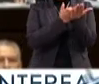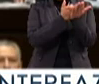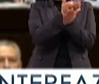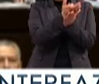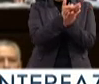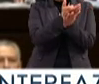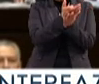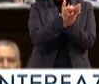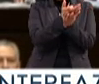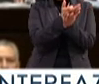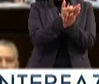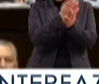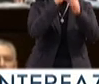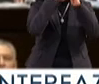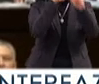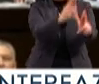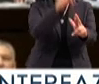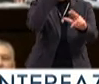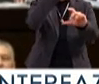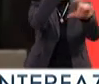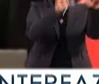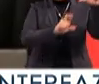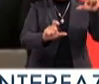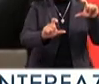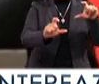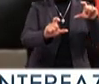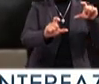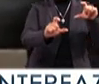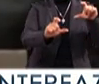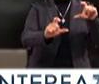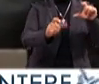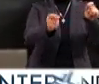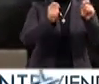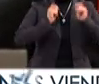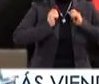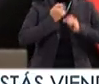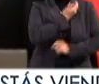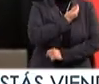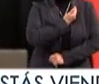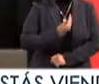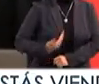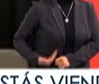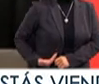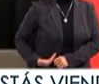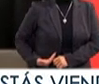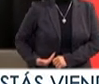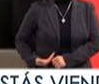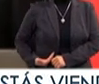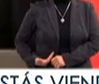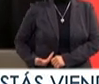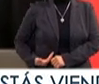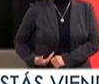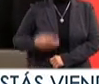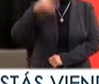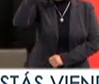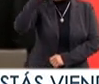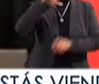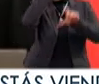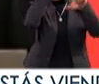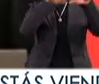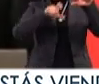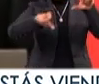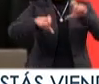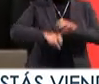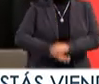y patrióticamente el cargo de presidente de la república